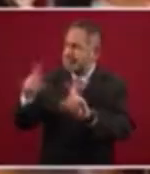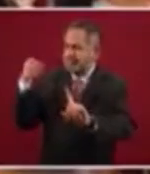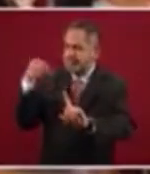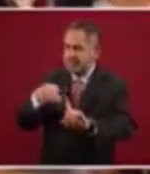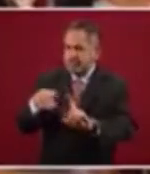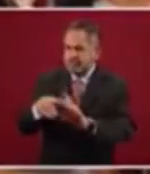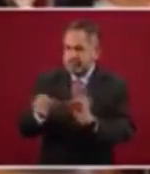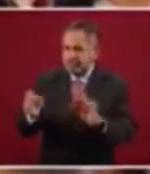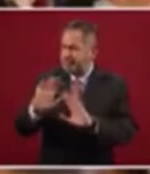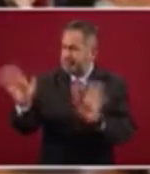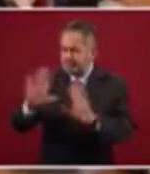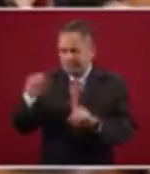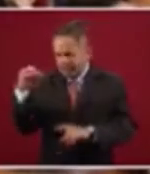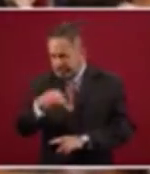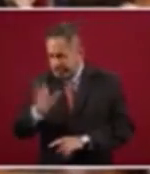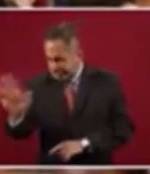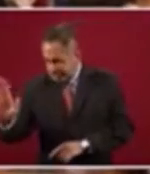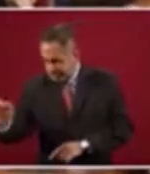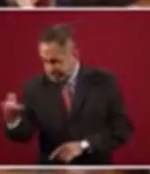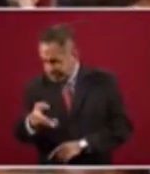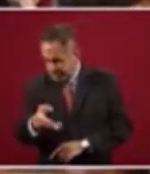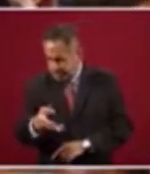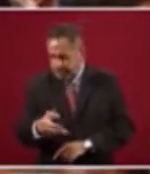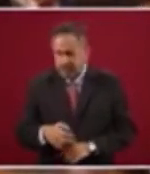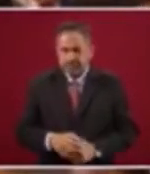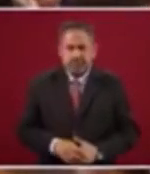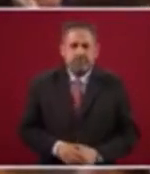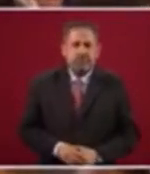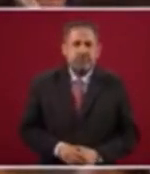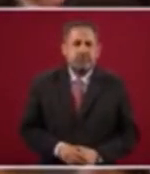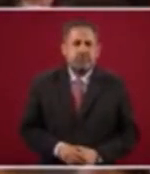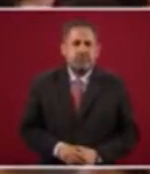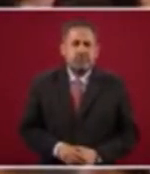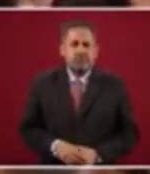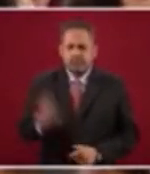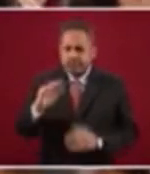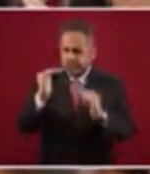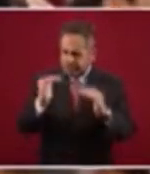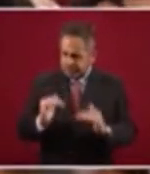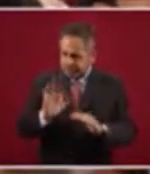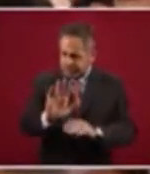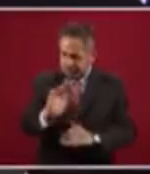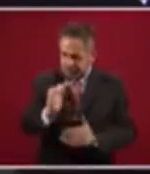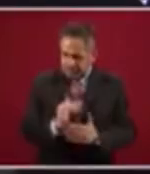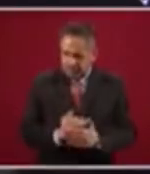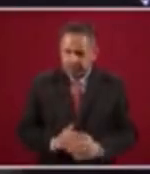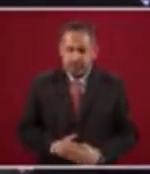A nosotros no nos pagan, ¿no? Pero bueno. Una rayita. Bueno, ya.